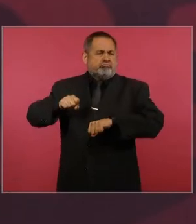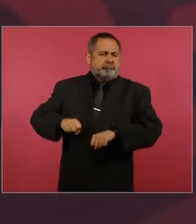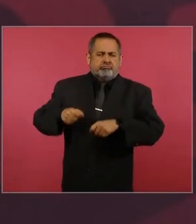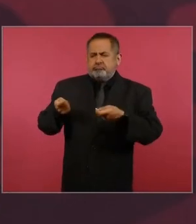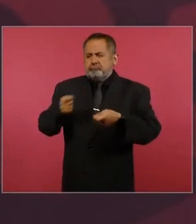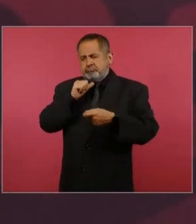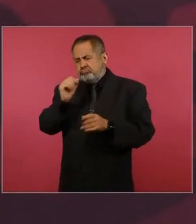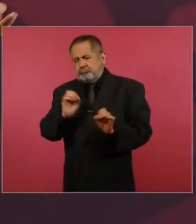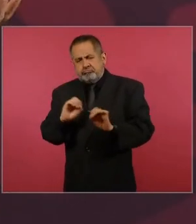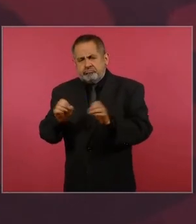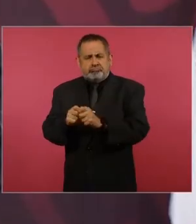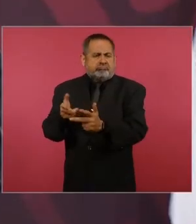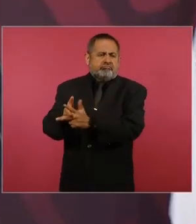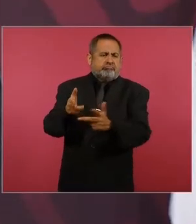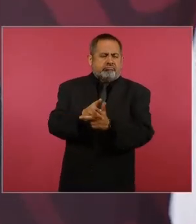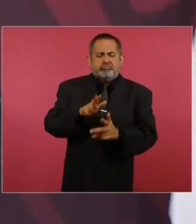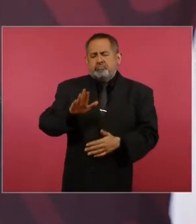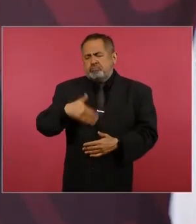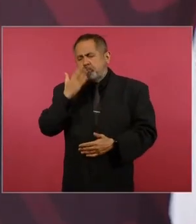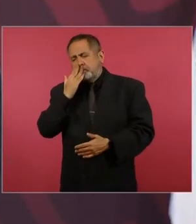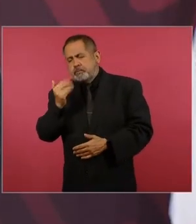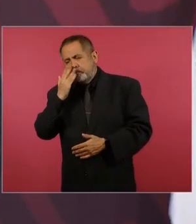y que no hubo asesinatos.